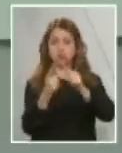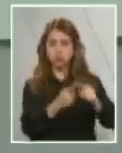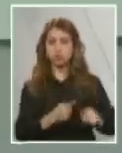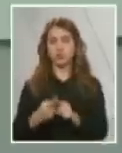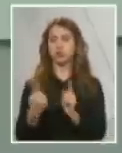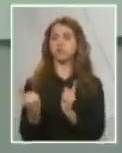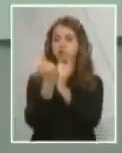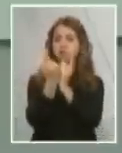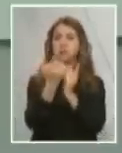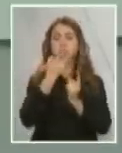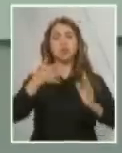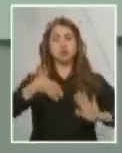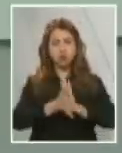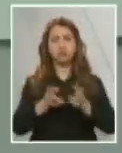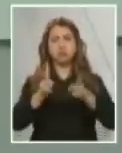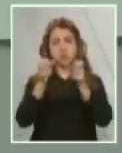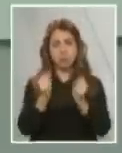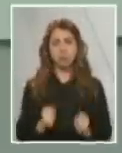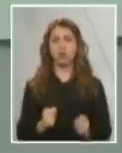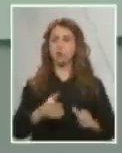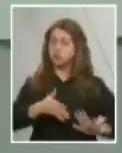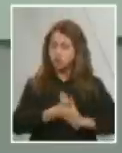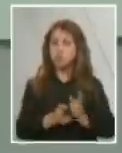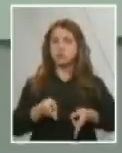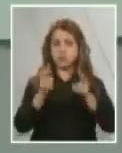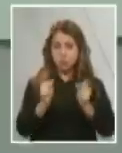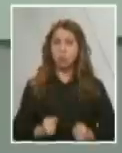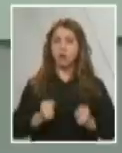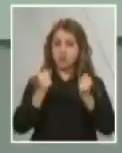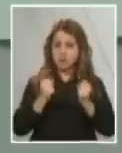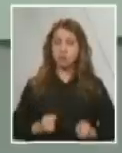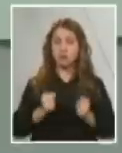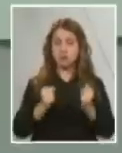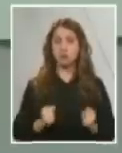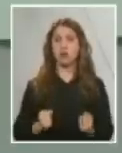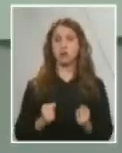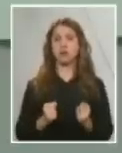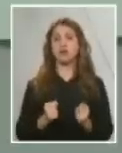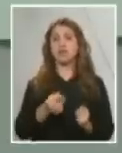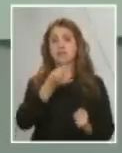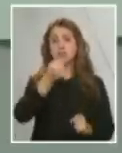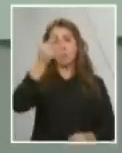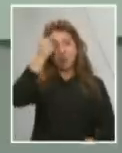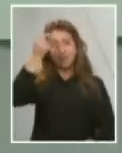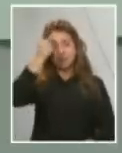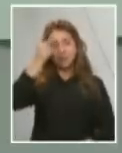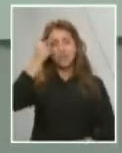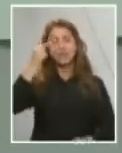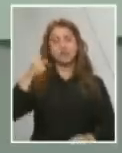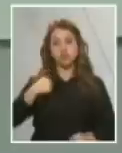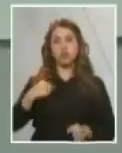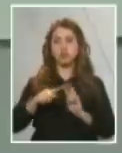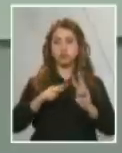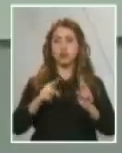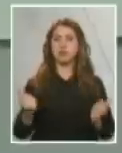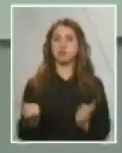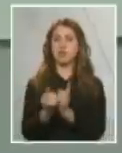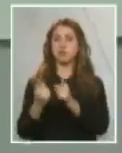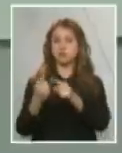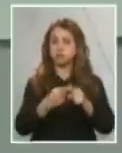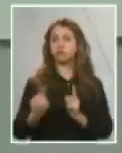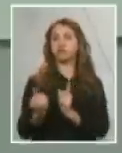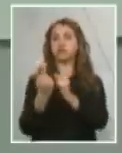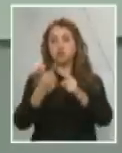sociedad, porque todo se puede. Poniéndolo uno, diciendo en su mente, voy a salir, voy a enfrentar a la